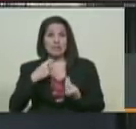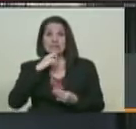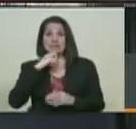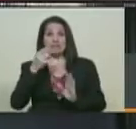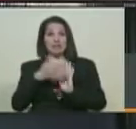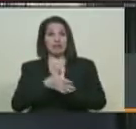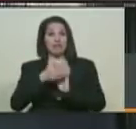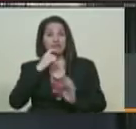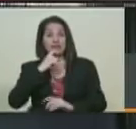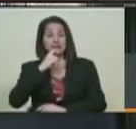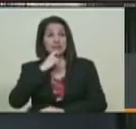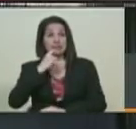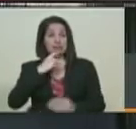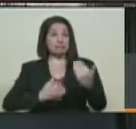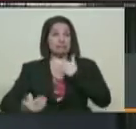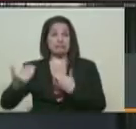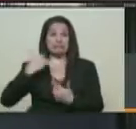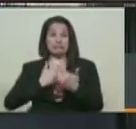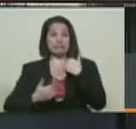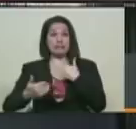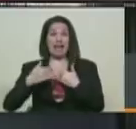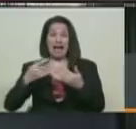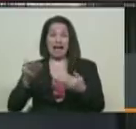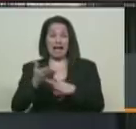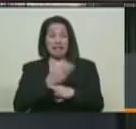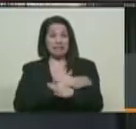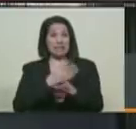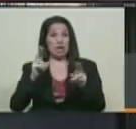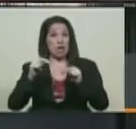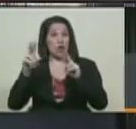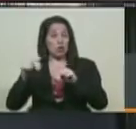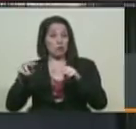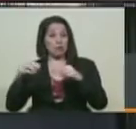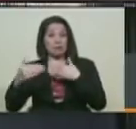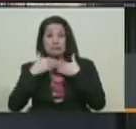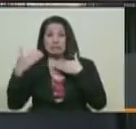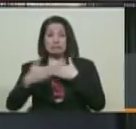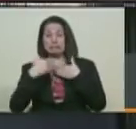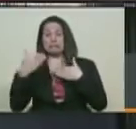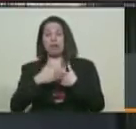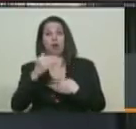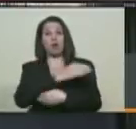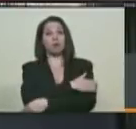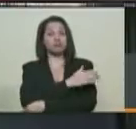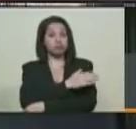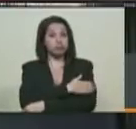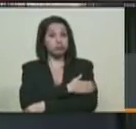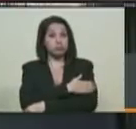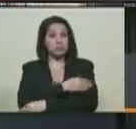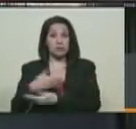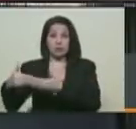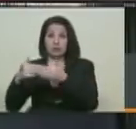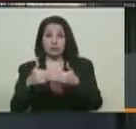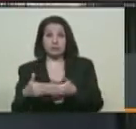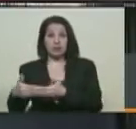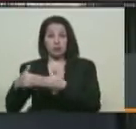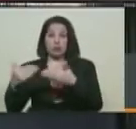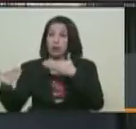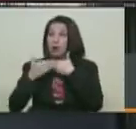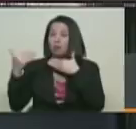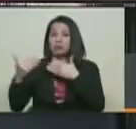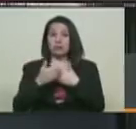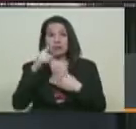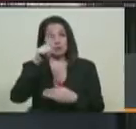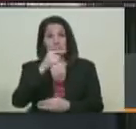agresión que jamás la revolución bolivariana había recibido por parte de la derecha, la oligarquía y el imperialismo.